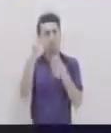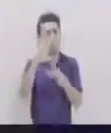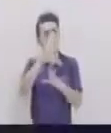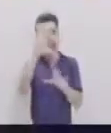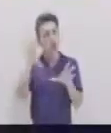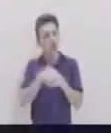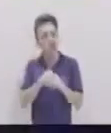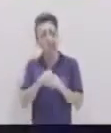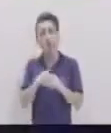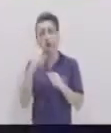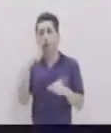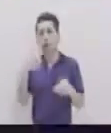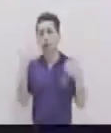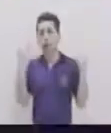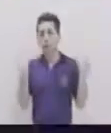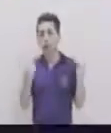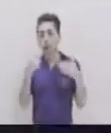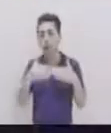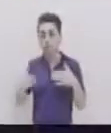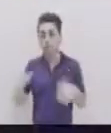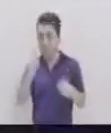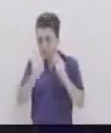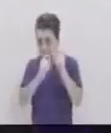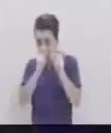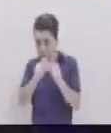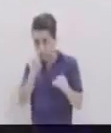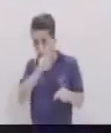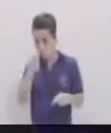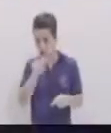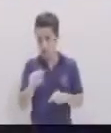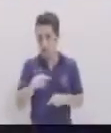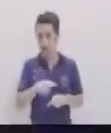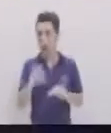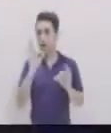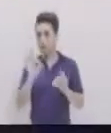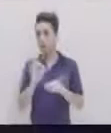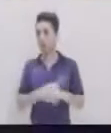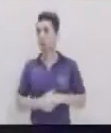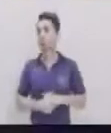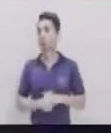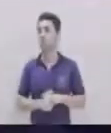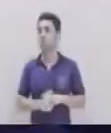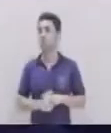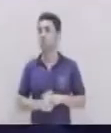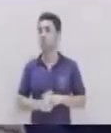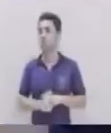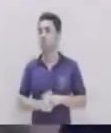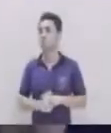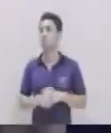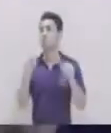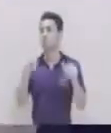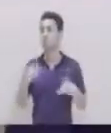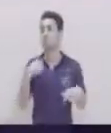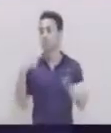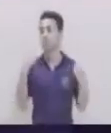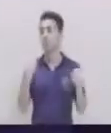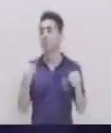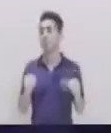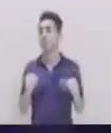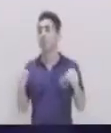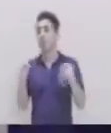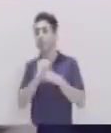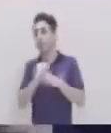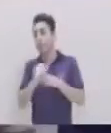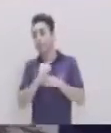toda vez que su velocidad, precisión y comprensión lectora sean eficaces. Vamos a realizar una serie